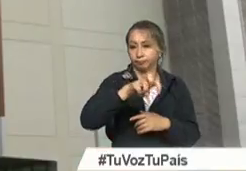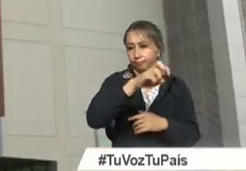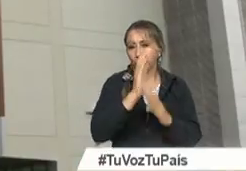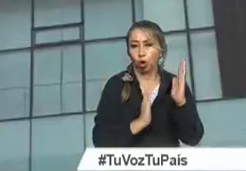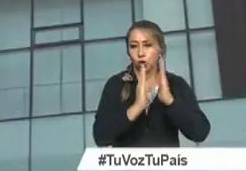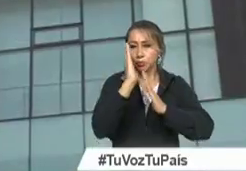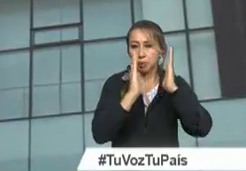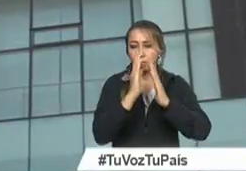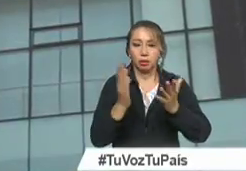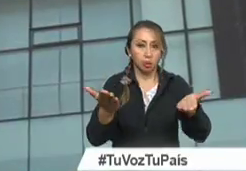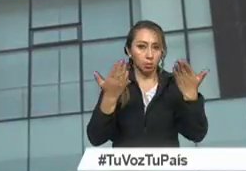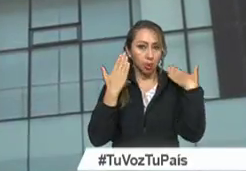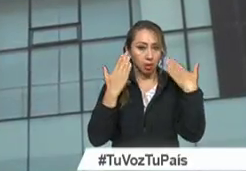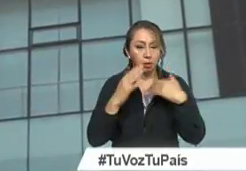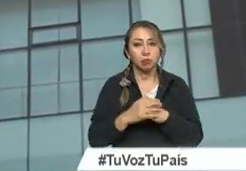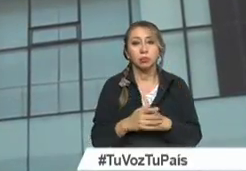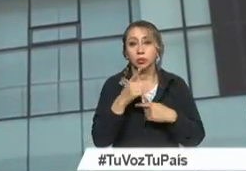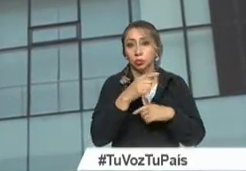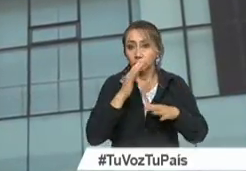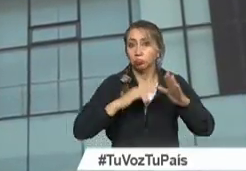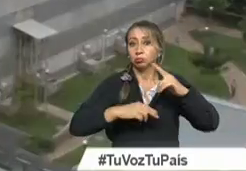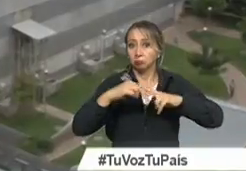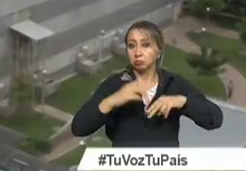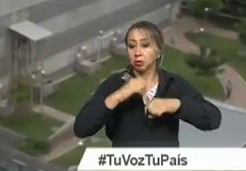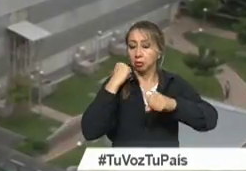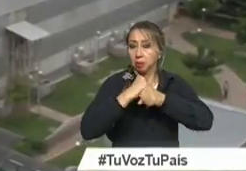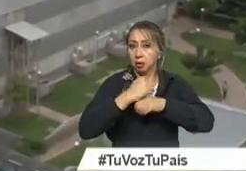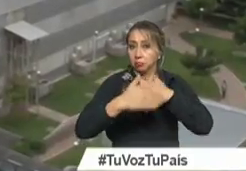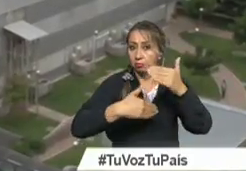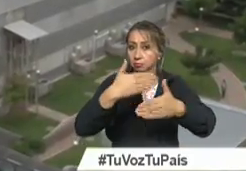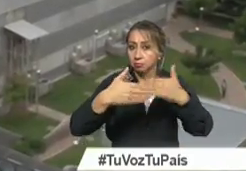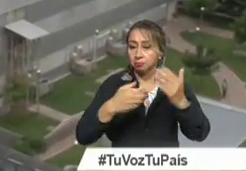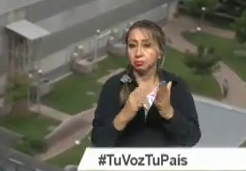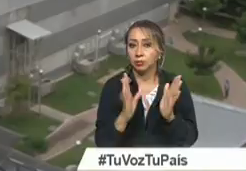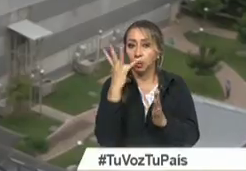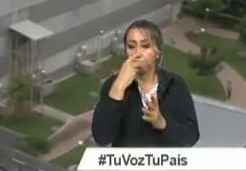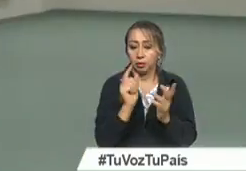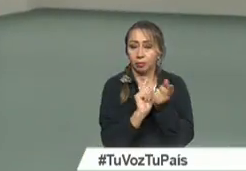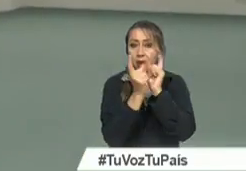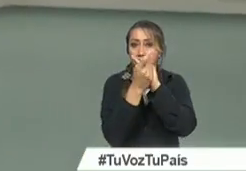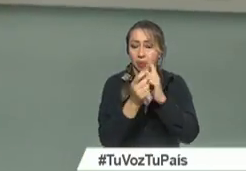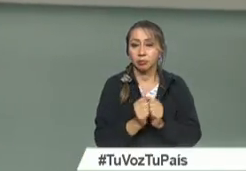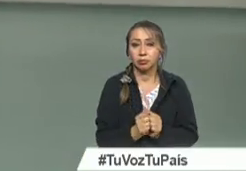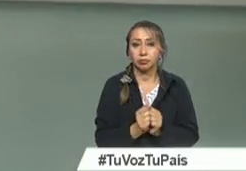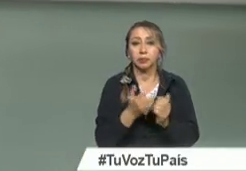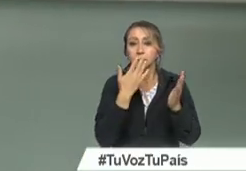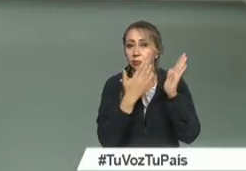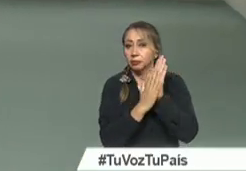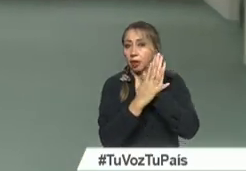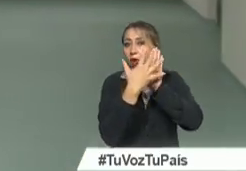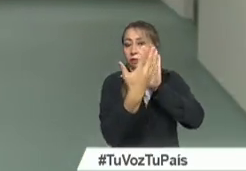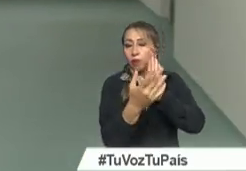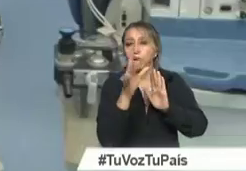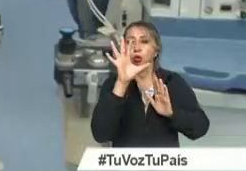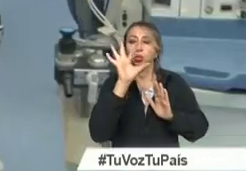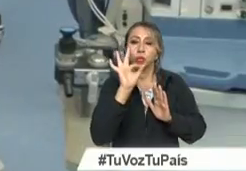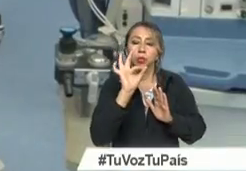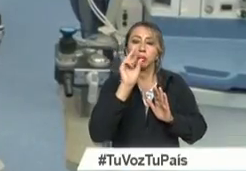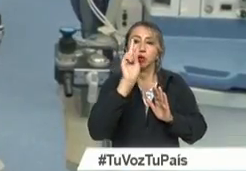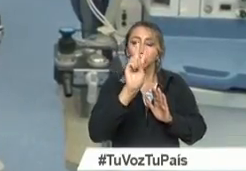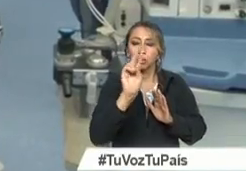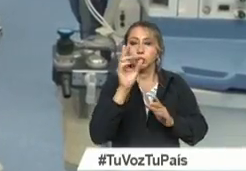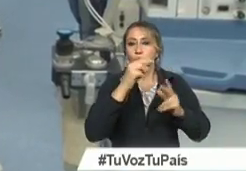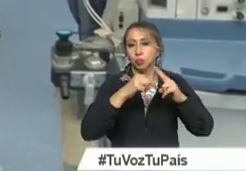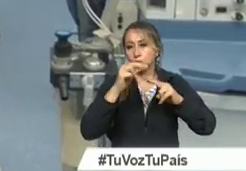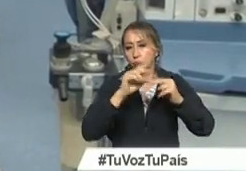de guayaquil donde destacó el avance de los trabajos de repotenciación que a la fecha reflejan el 92 por ciento las obras